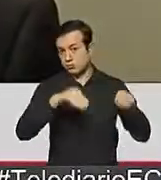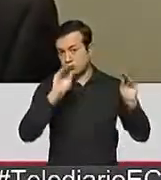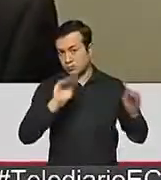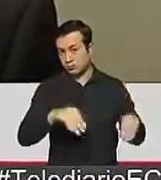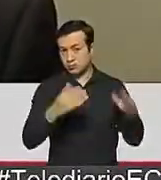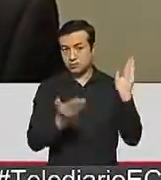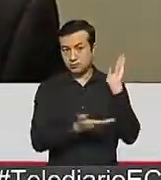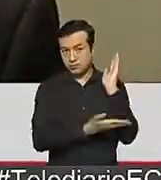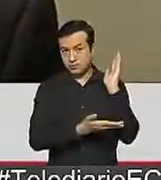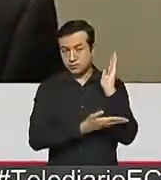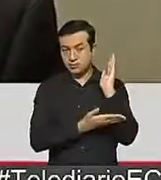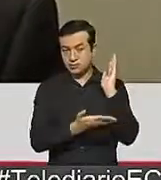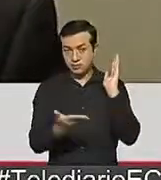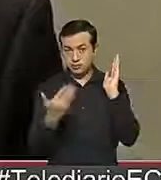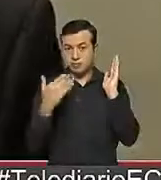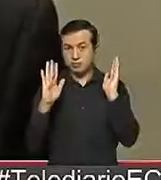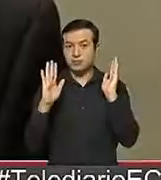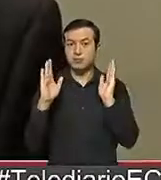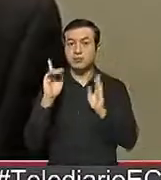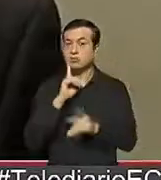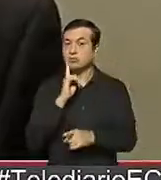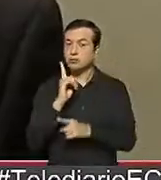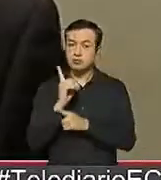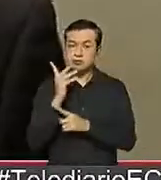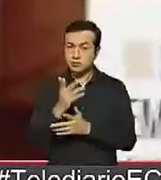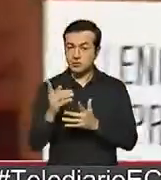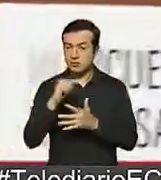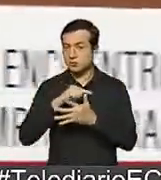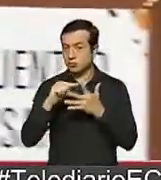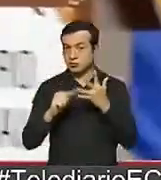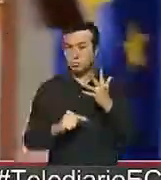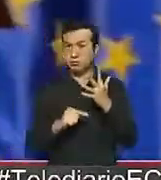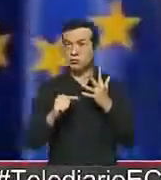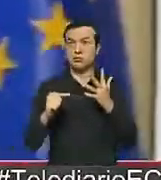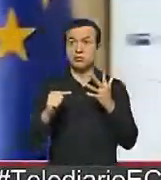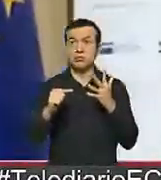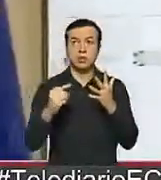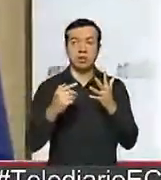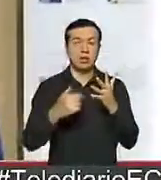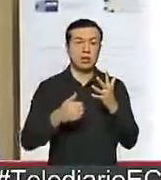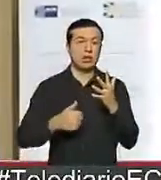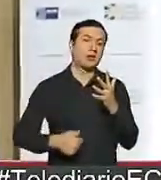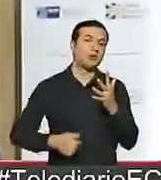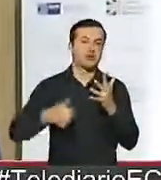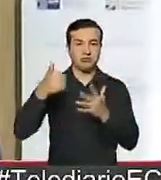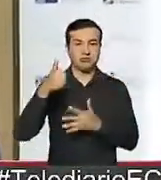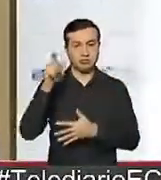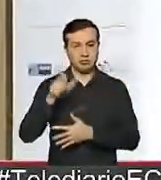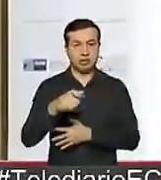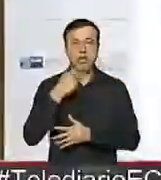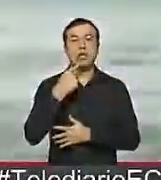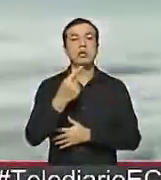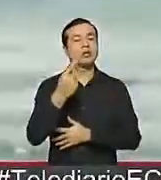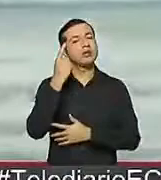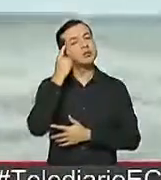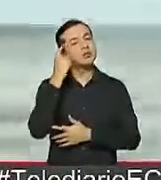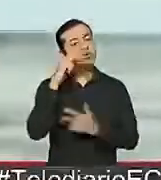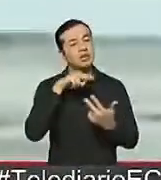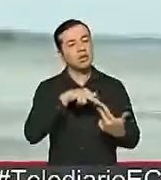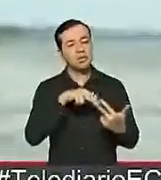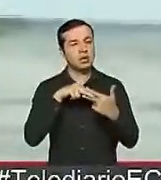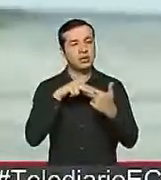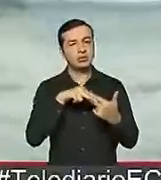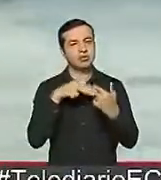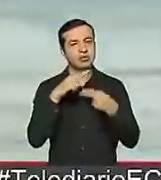también, y sobre todo no tradicionales, ¿no? El jefe de cooperación de la Unión Europea destacó la que calificó como relación